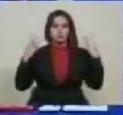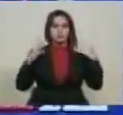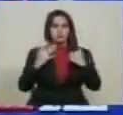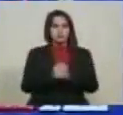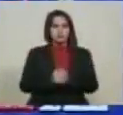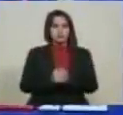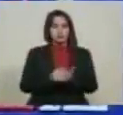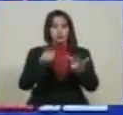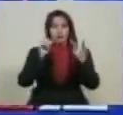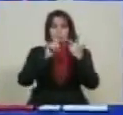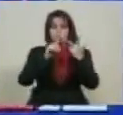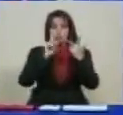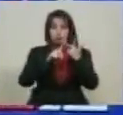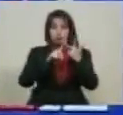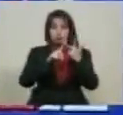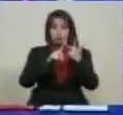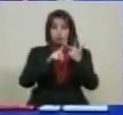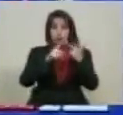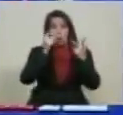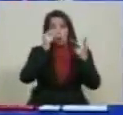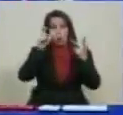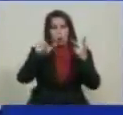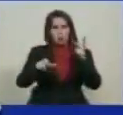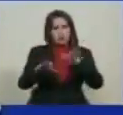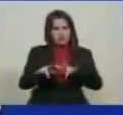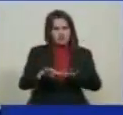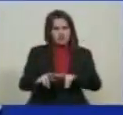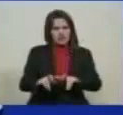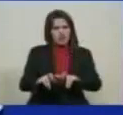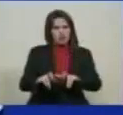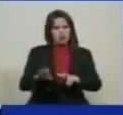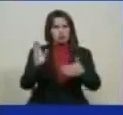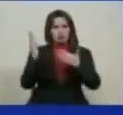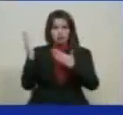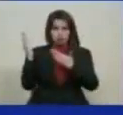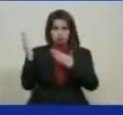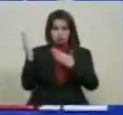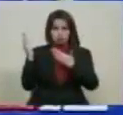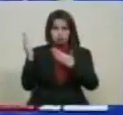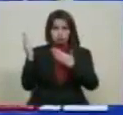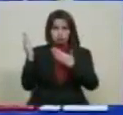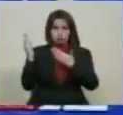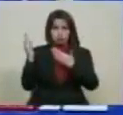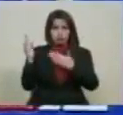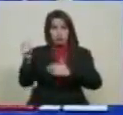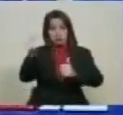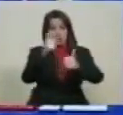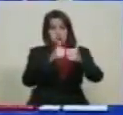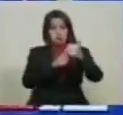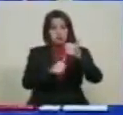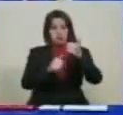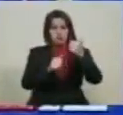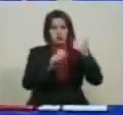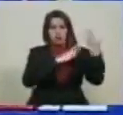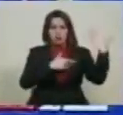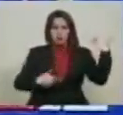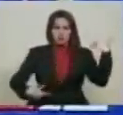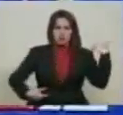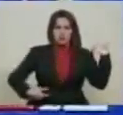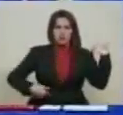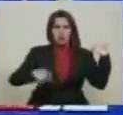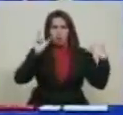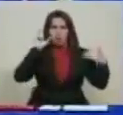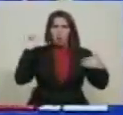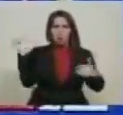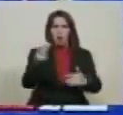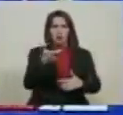Eduardo Piñate, secretario de la presidencia y vicepresidente territorial de Guárico y